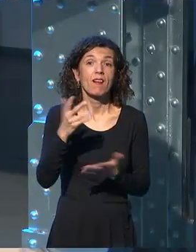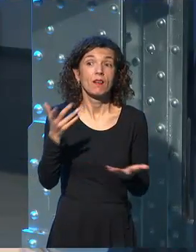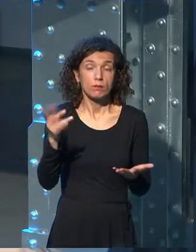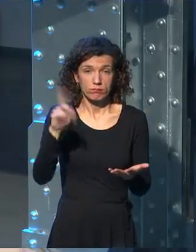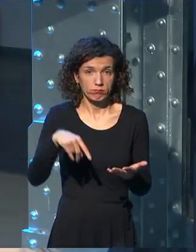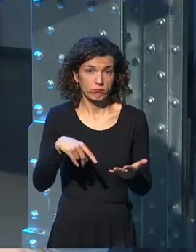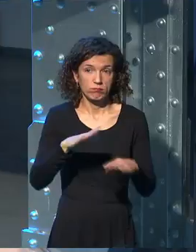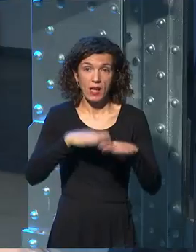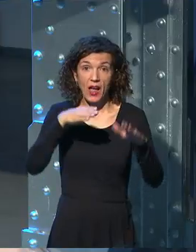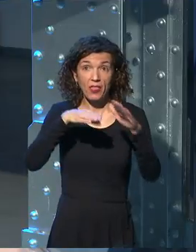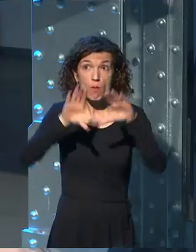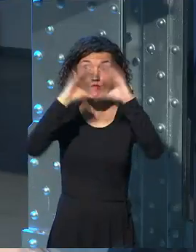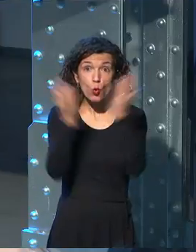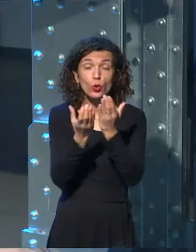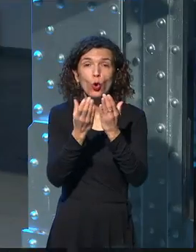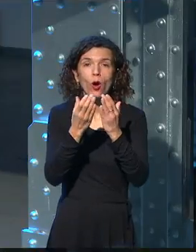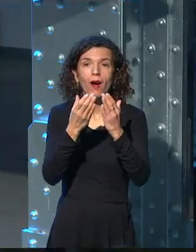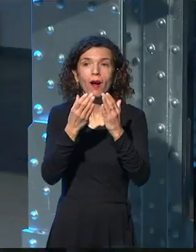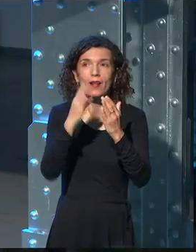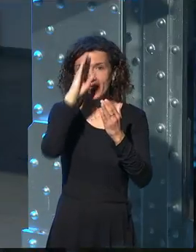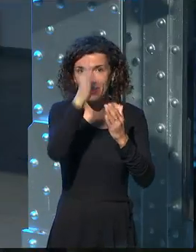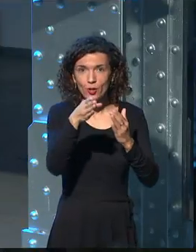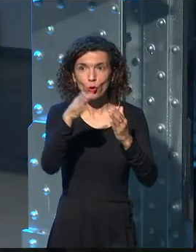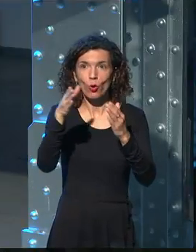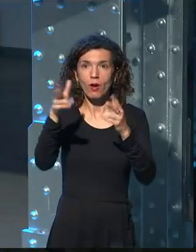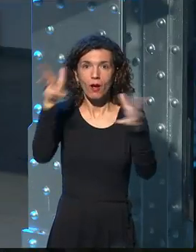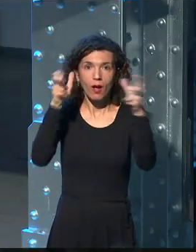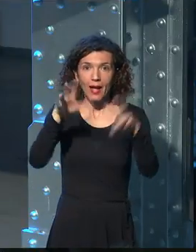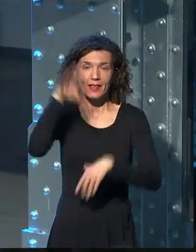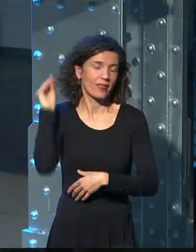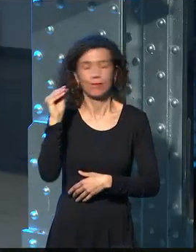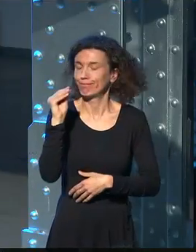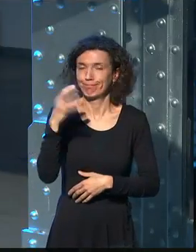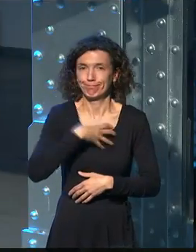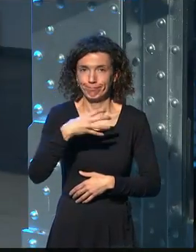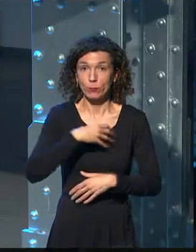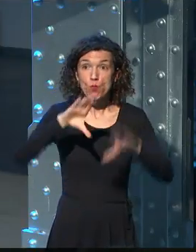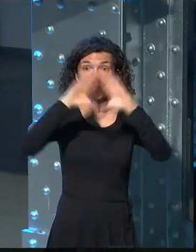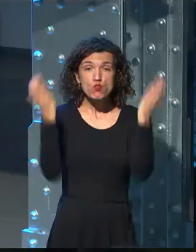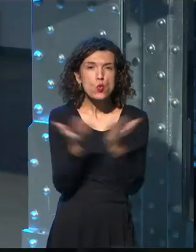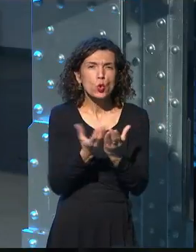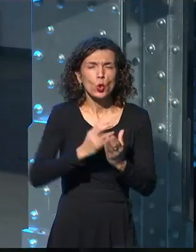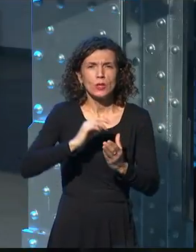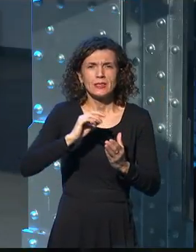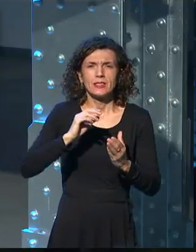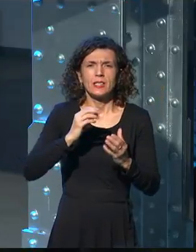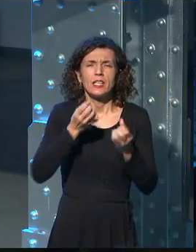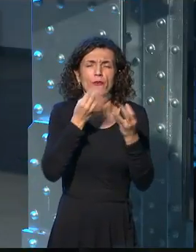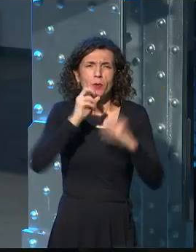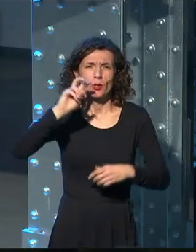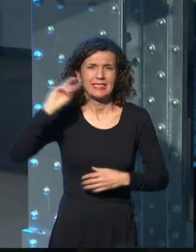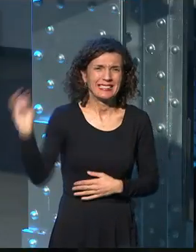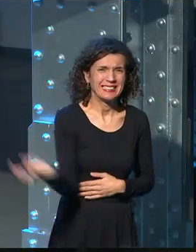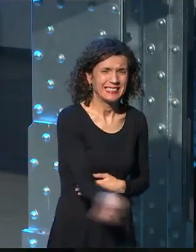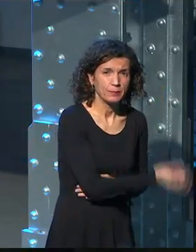nosotros no tenemos acceso directo al mundo y además tenemos una limitación muy grande porque el mundo es riquísimo en información y